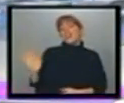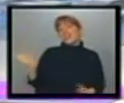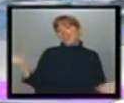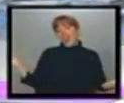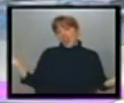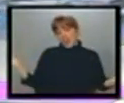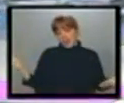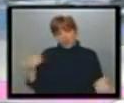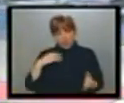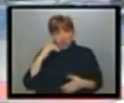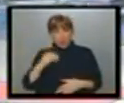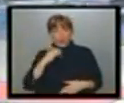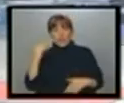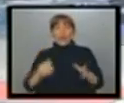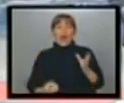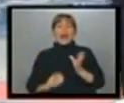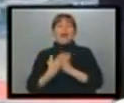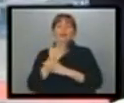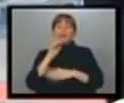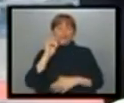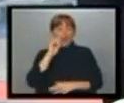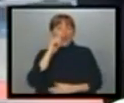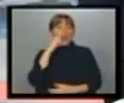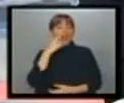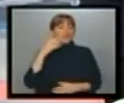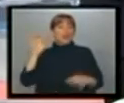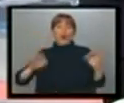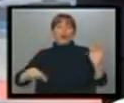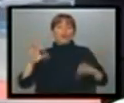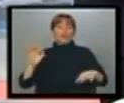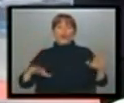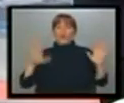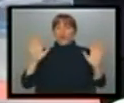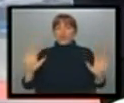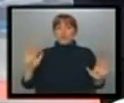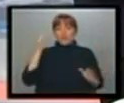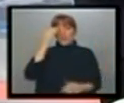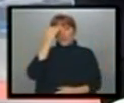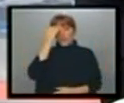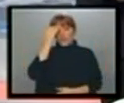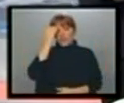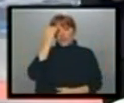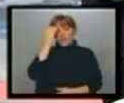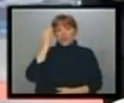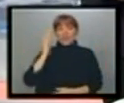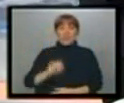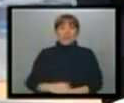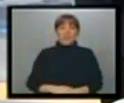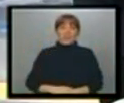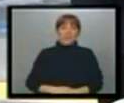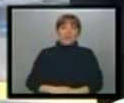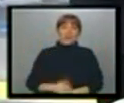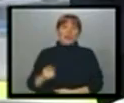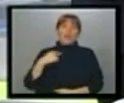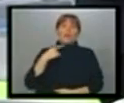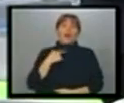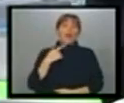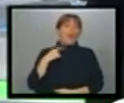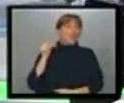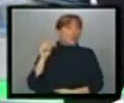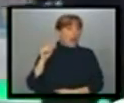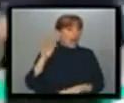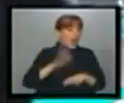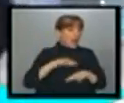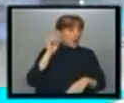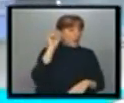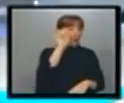sacando. Créame, es una linda mañana de otoño. Bueno, después... Conozco con vos, Ro. Después, no, si viene la voz tomada, algún broncoespasmo, por